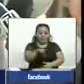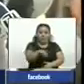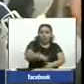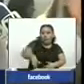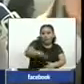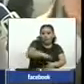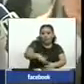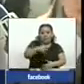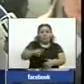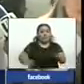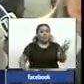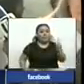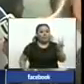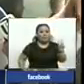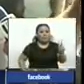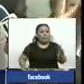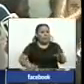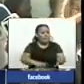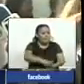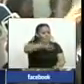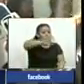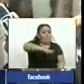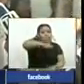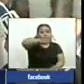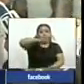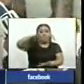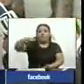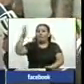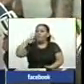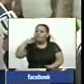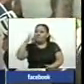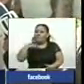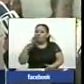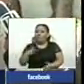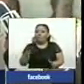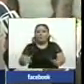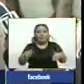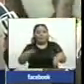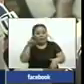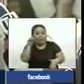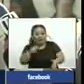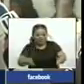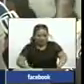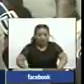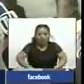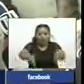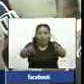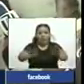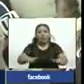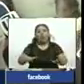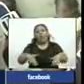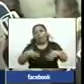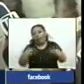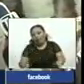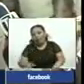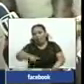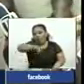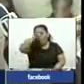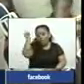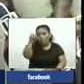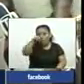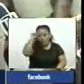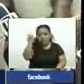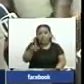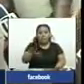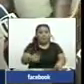San Salvador se multiplica la cantidad de residuos sólidos y la basura en las calles. Entonces, le toca hacer un esfuerzo extraordinario donde